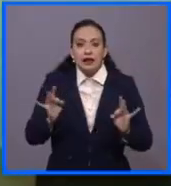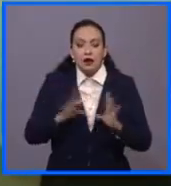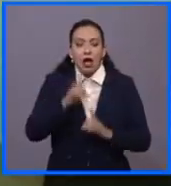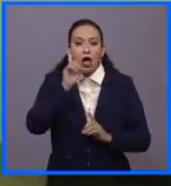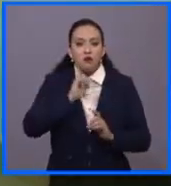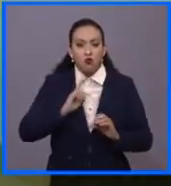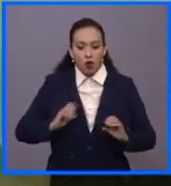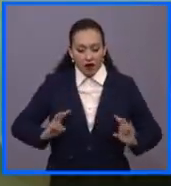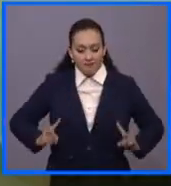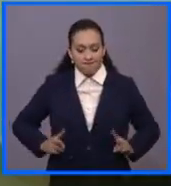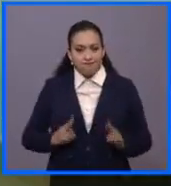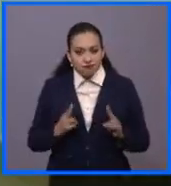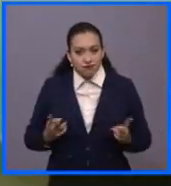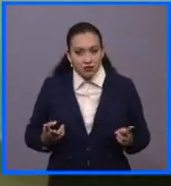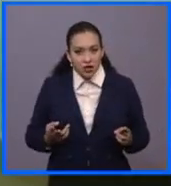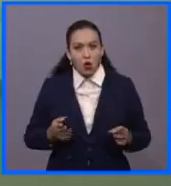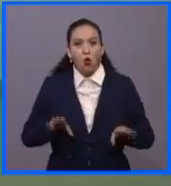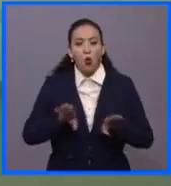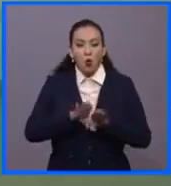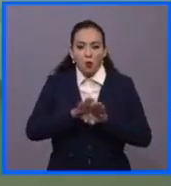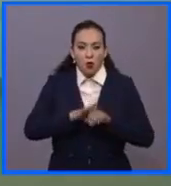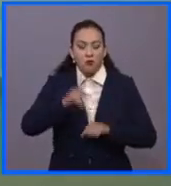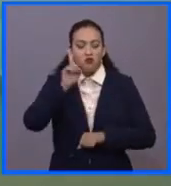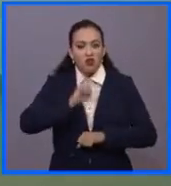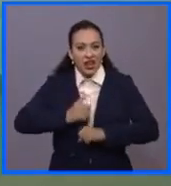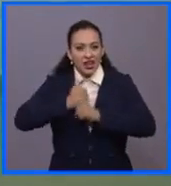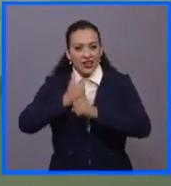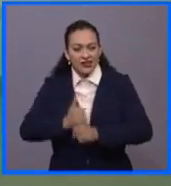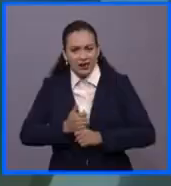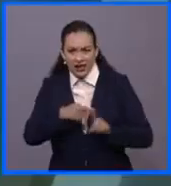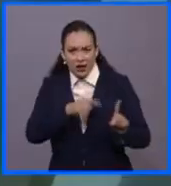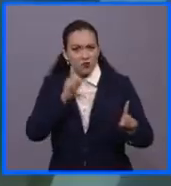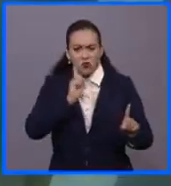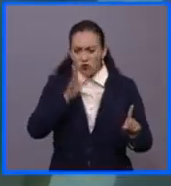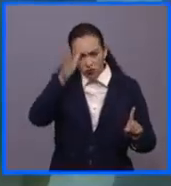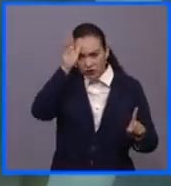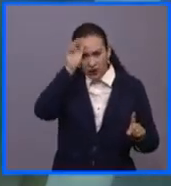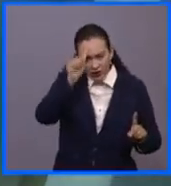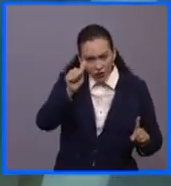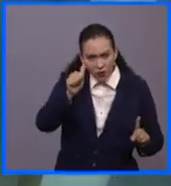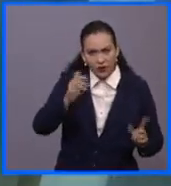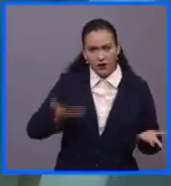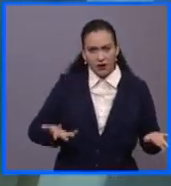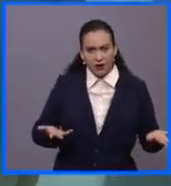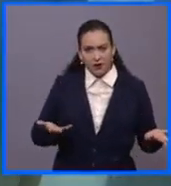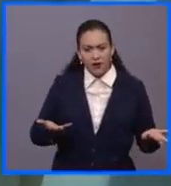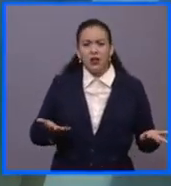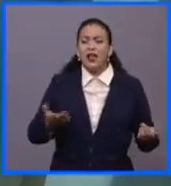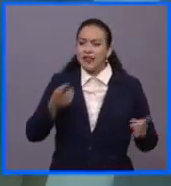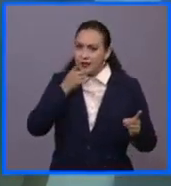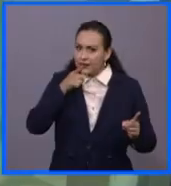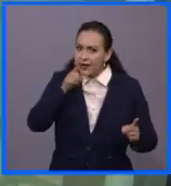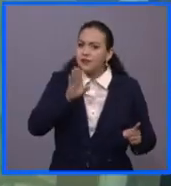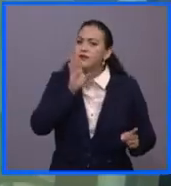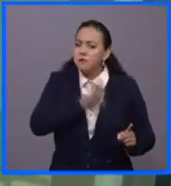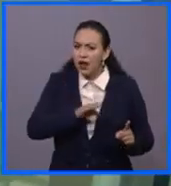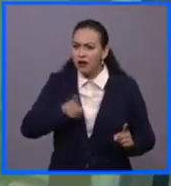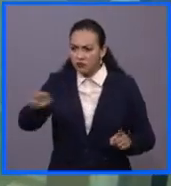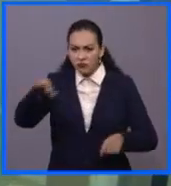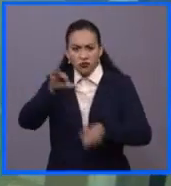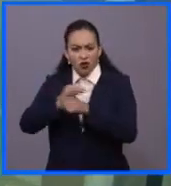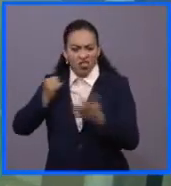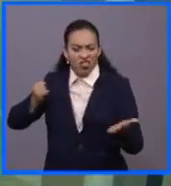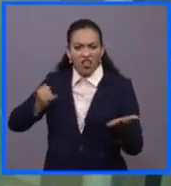forzada mediante obstrucción tubárica bilateral. La Corte resolvió que esta práctica constituyó violencia obstétrica